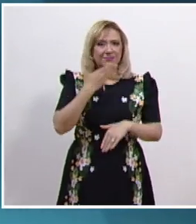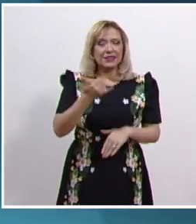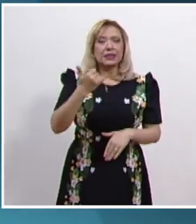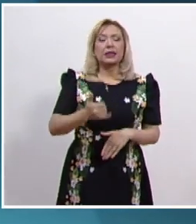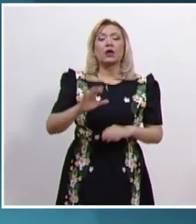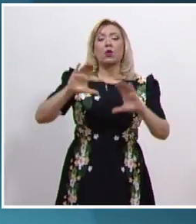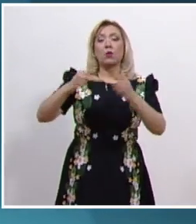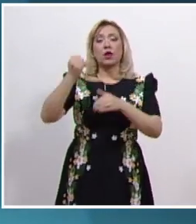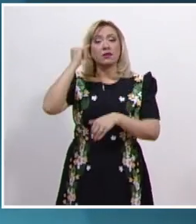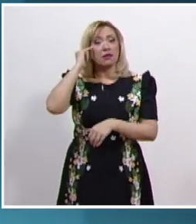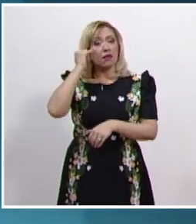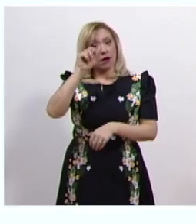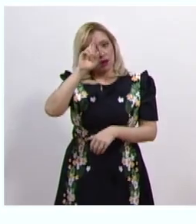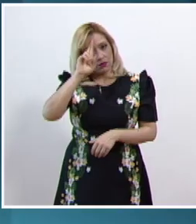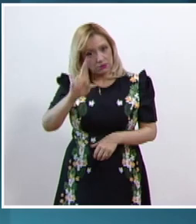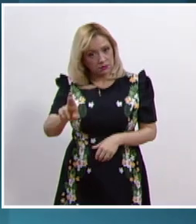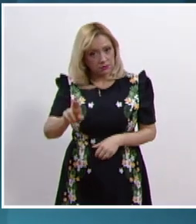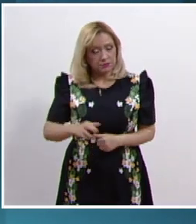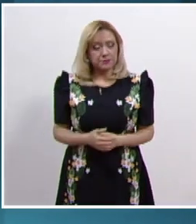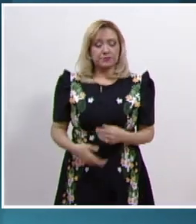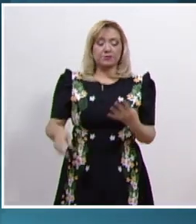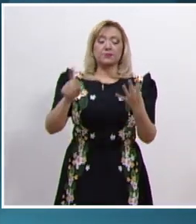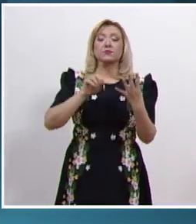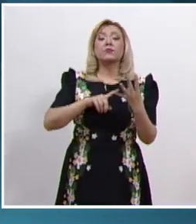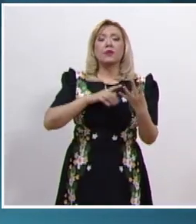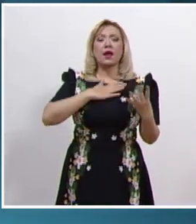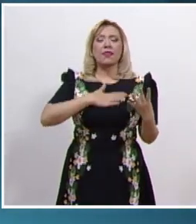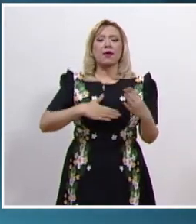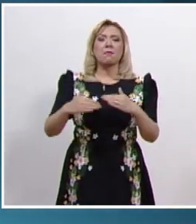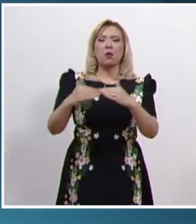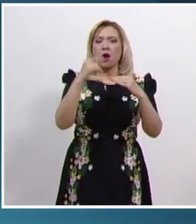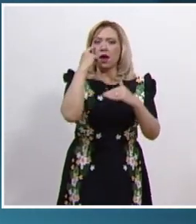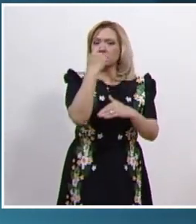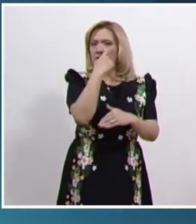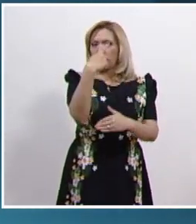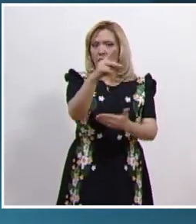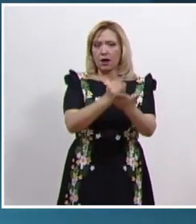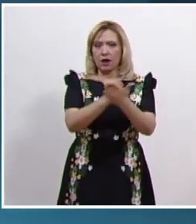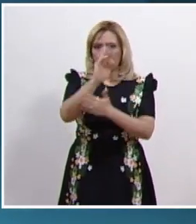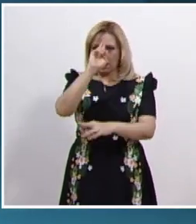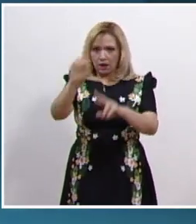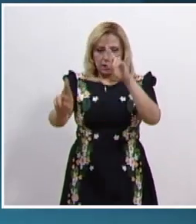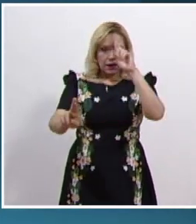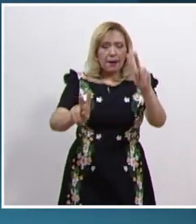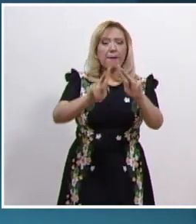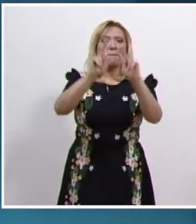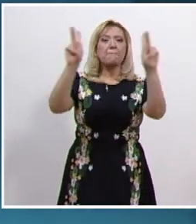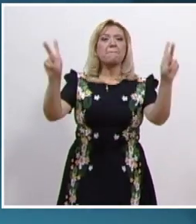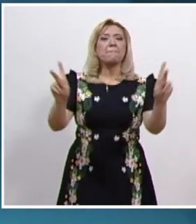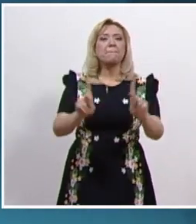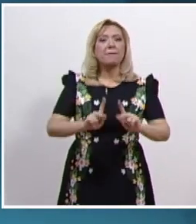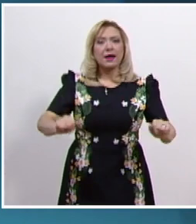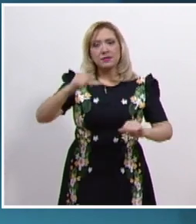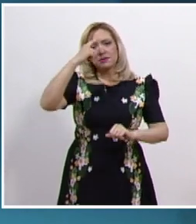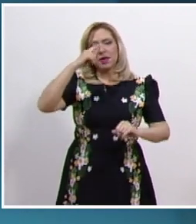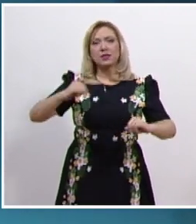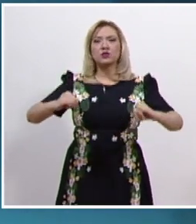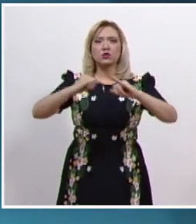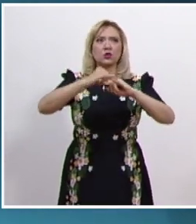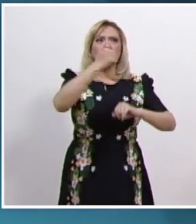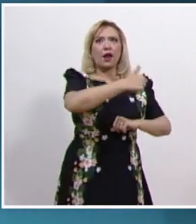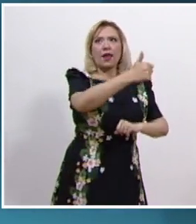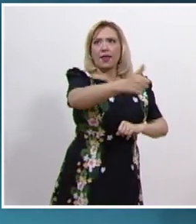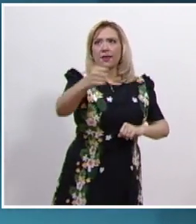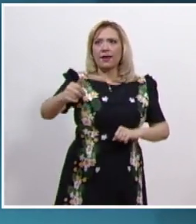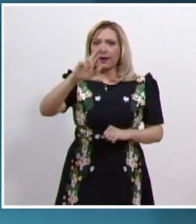comunidades indígenas; y finalmente, democracia, no violencia y paz, para fortalecer las instituciones democráticas, integrar la